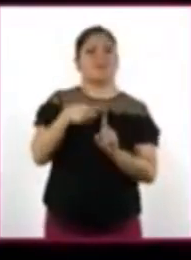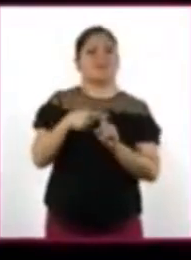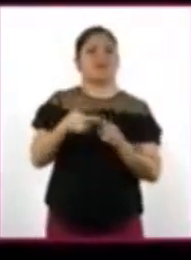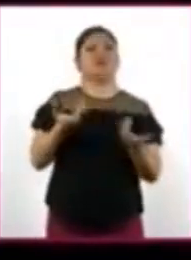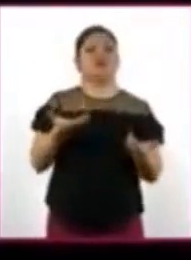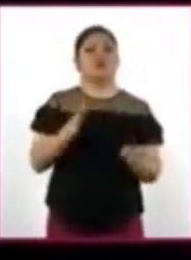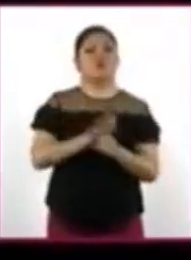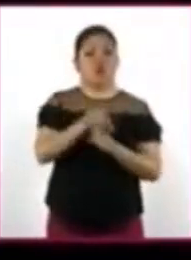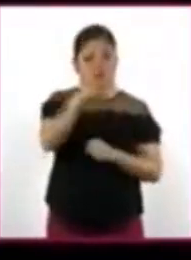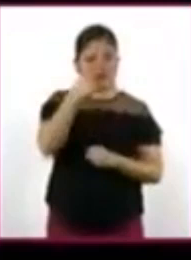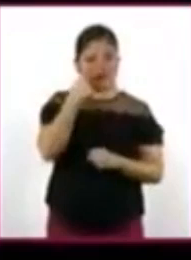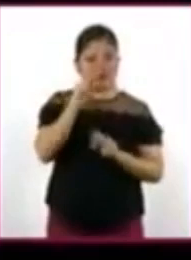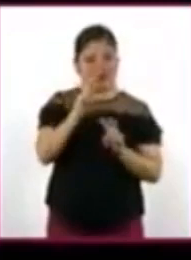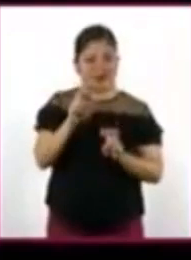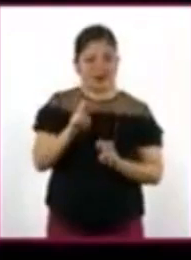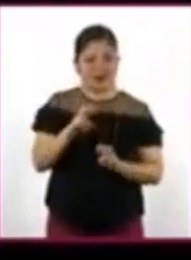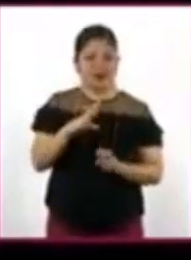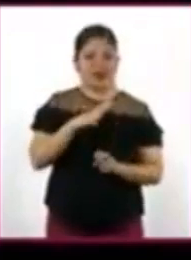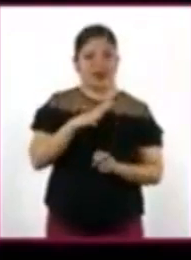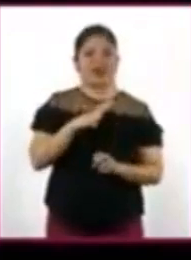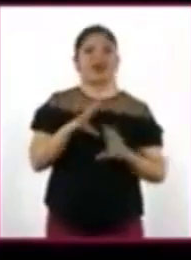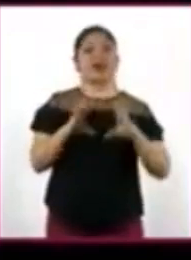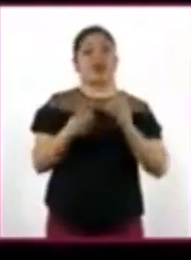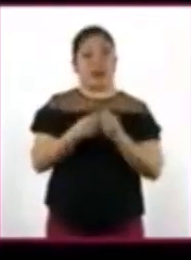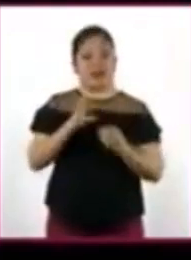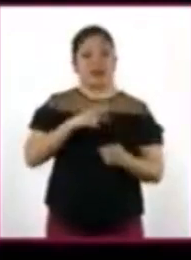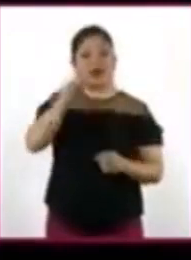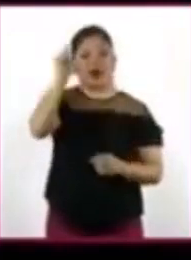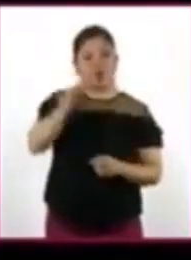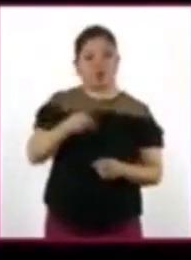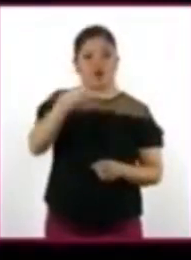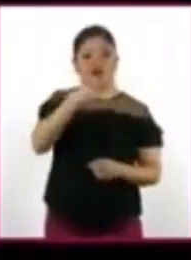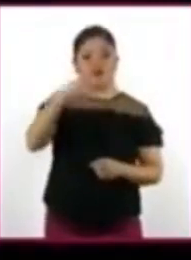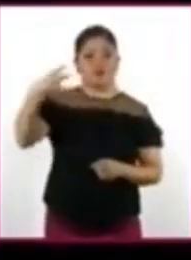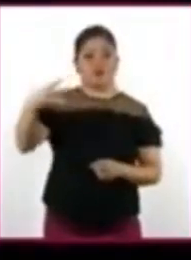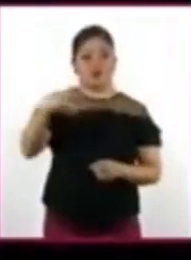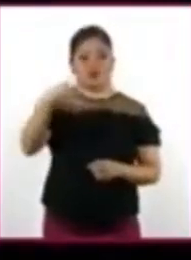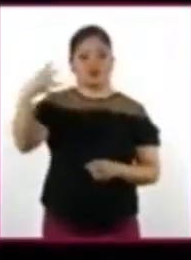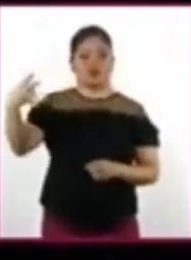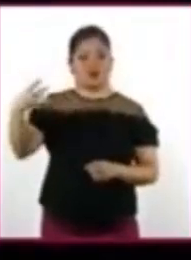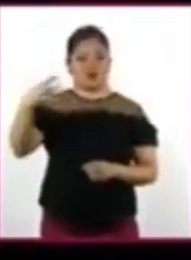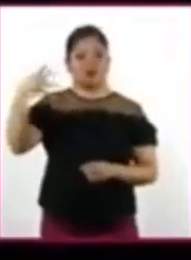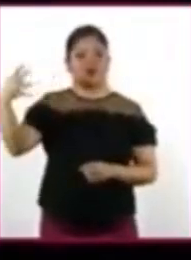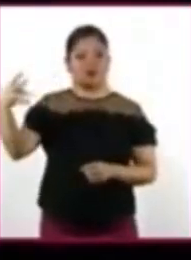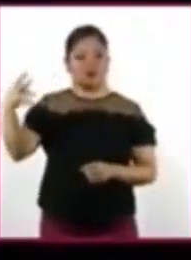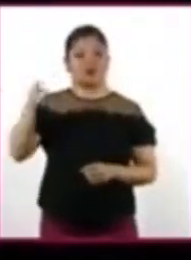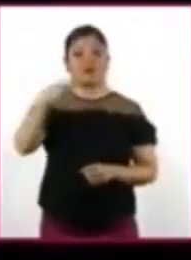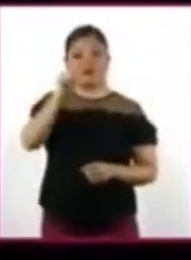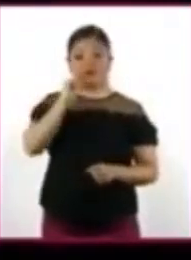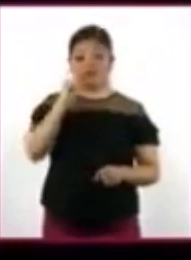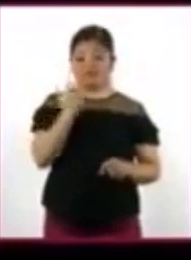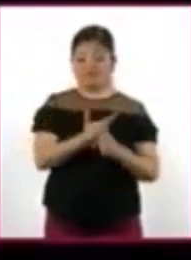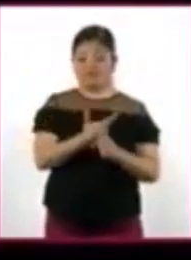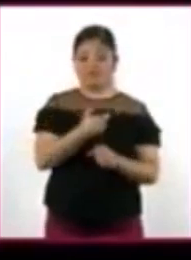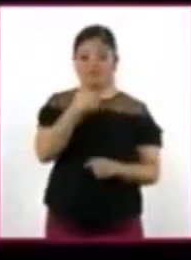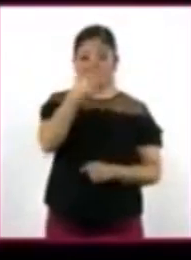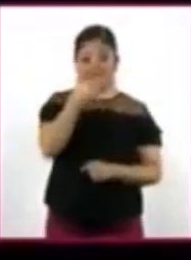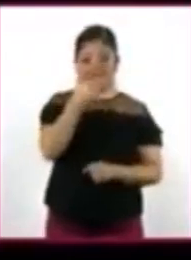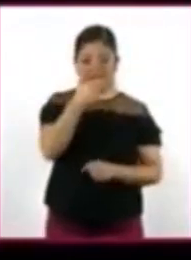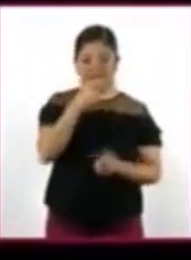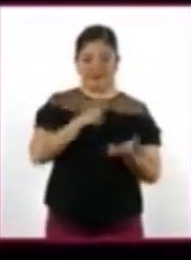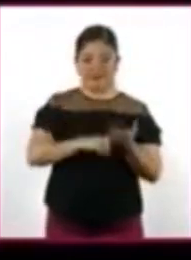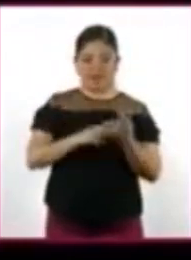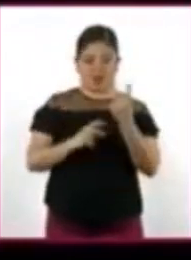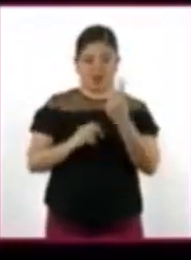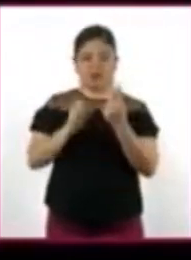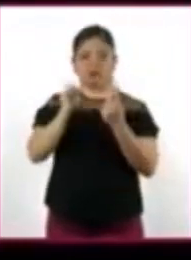estuvimos analizando, tiene que ver con la cantidad de columnas de 4 bloques que agregamos. Pero si te das cuenta, cuando x vale 1 tenemos 0, cuando